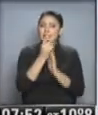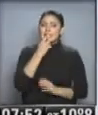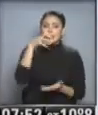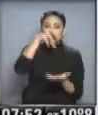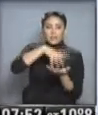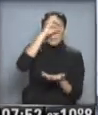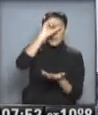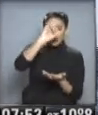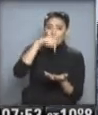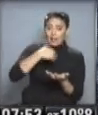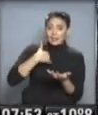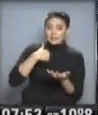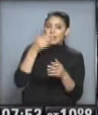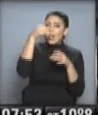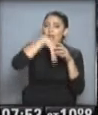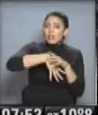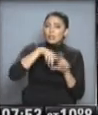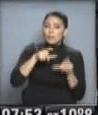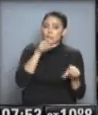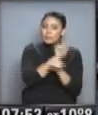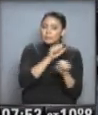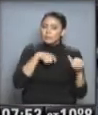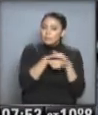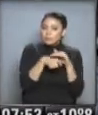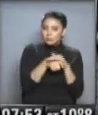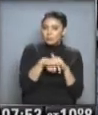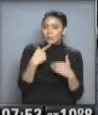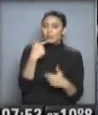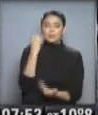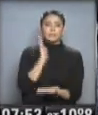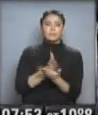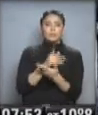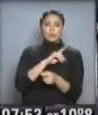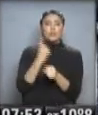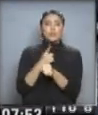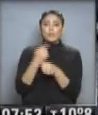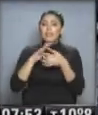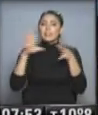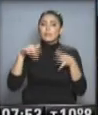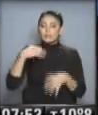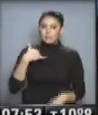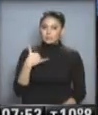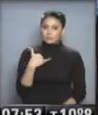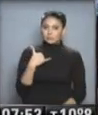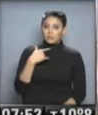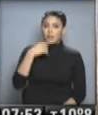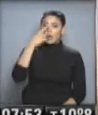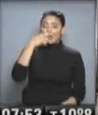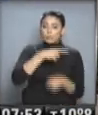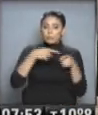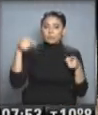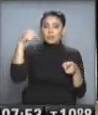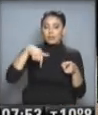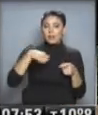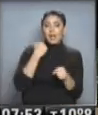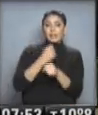Argentina sirvieron como centros clandestinos de detención, aprovechando la inmunidad para evitar la intromisión de la democracia de nuestro país, la última en pie en la